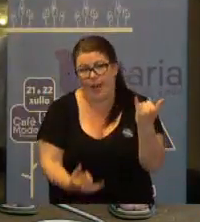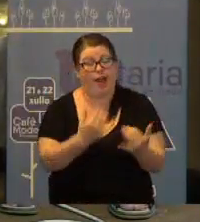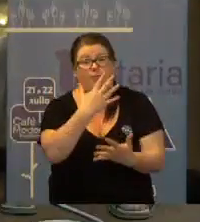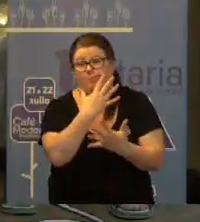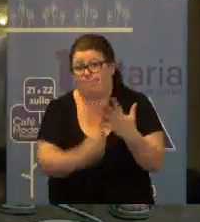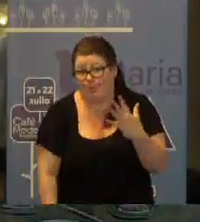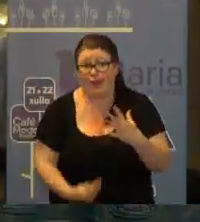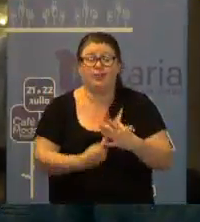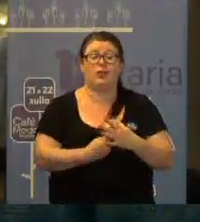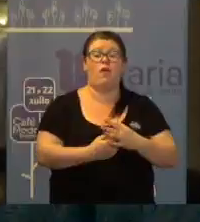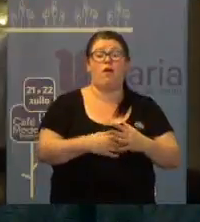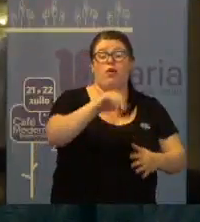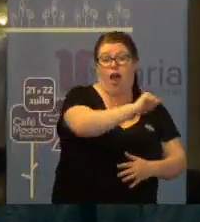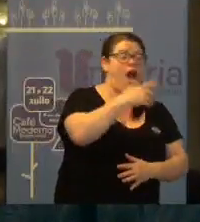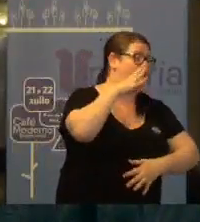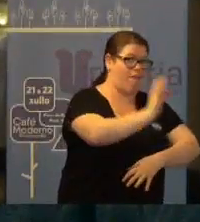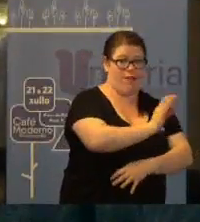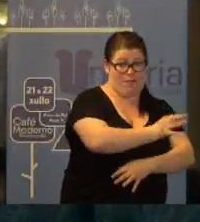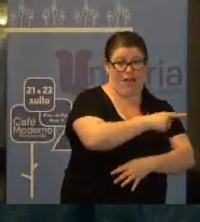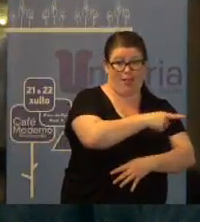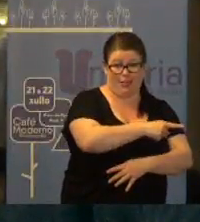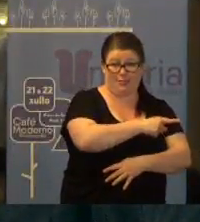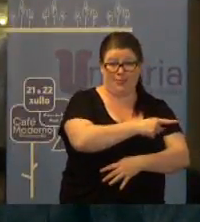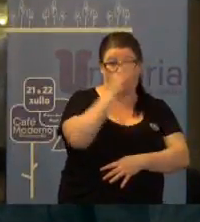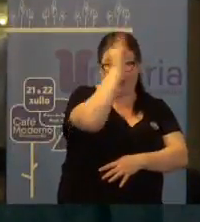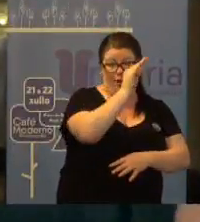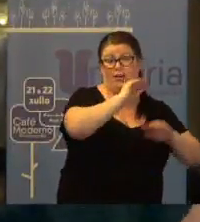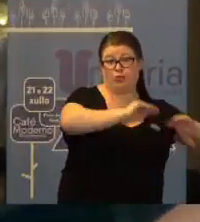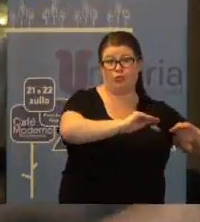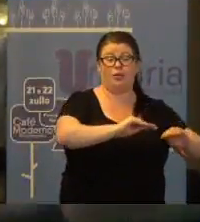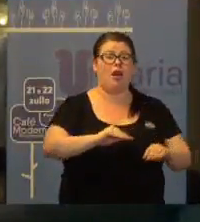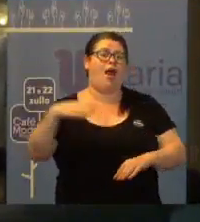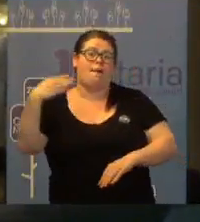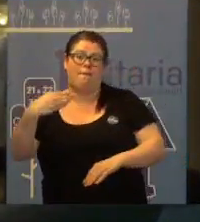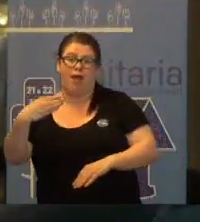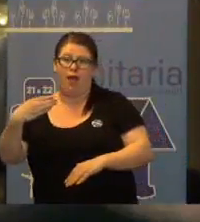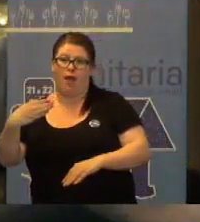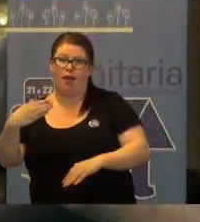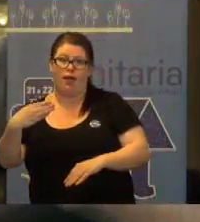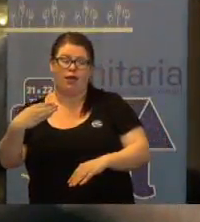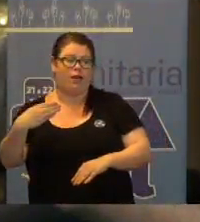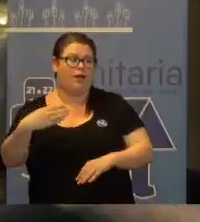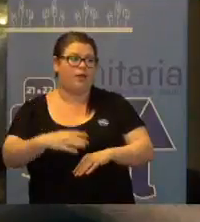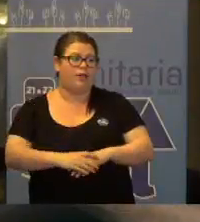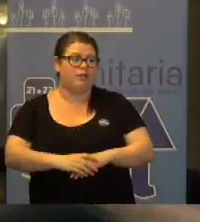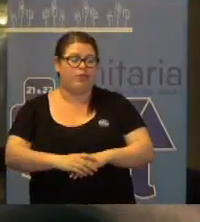posición A verán confirmadas as súas teorías de que os da posición B foron os culpables de levarnos a este reformismo sangrante e tal, e